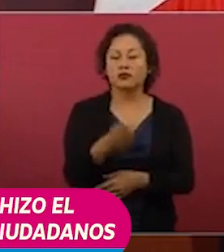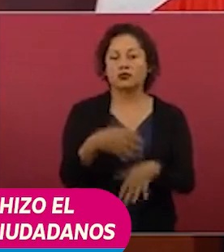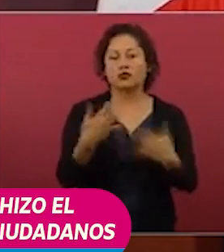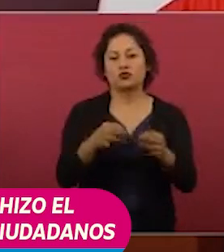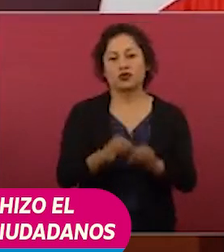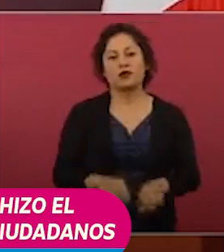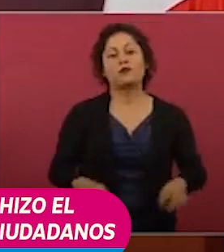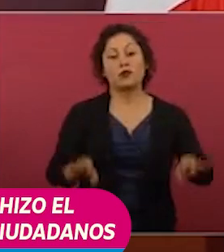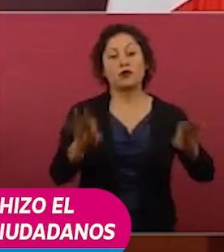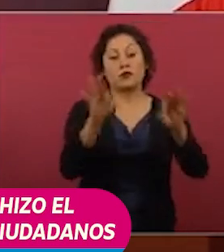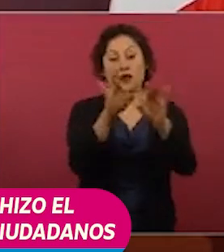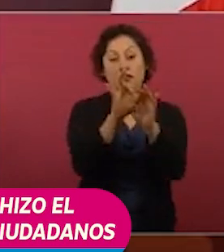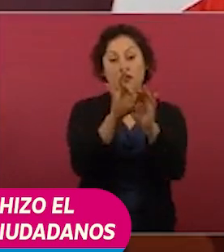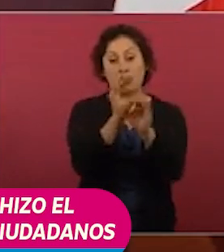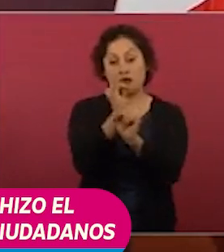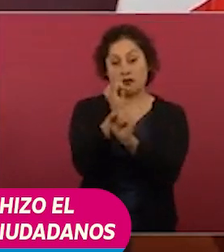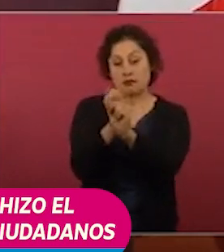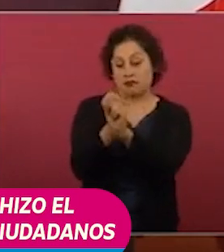hacer la investigación,